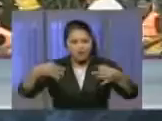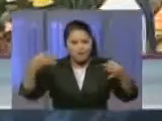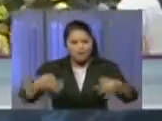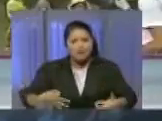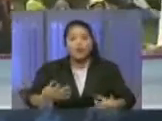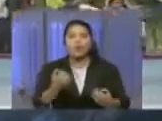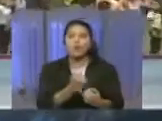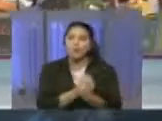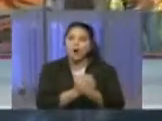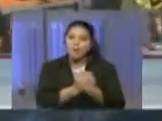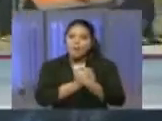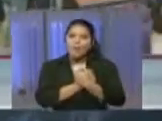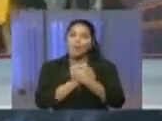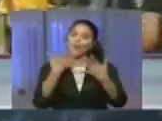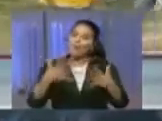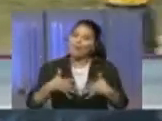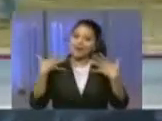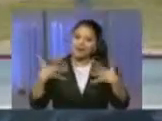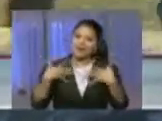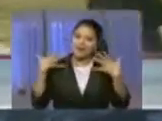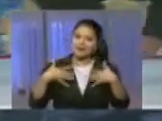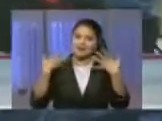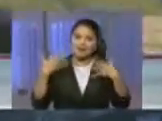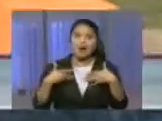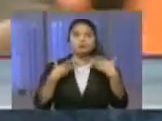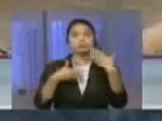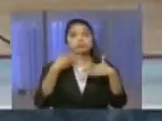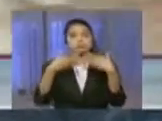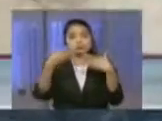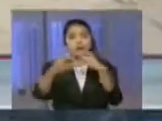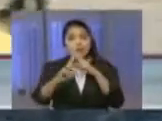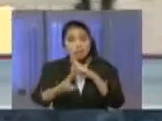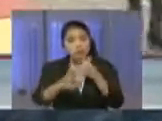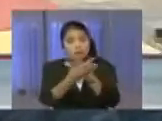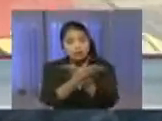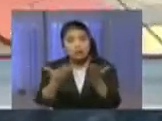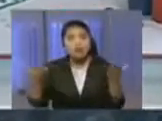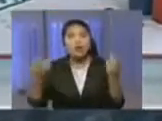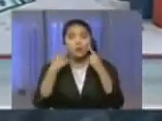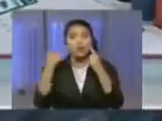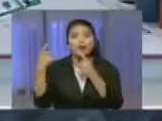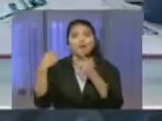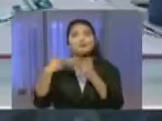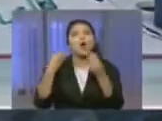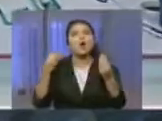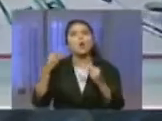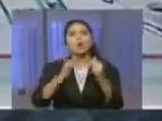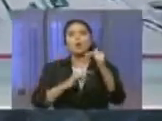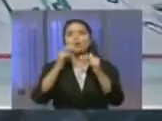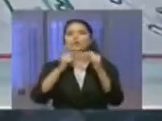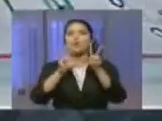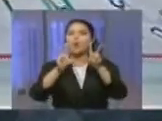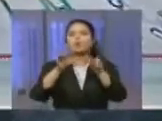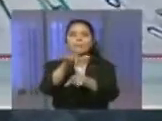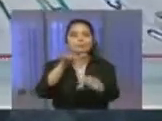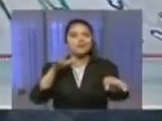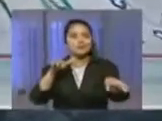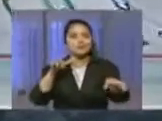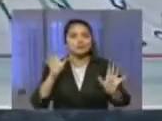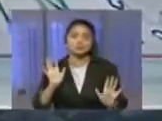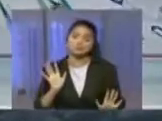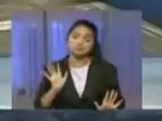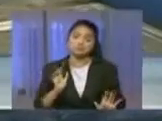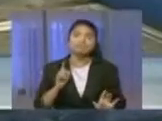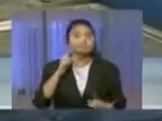el amor con la alegría cuando vaya dando resultad ustedes verán Cómo construyen una nueva mayoría es un gran reto